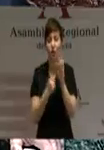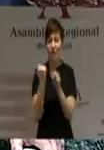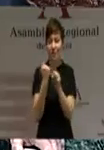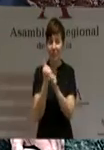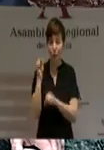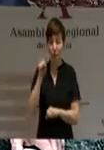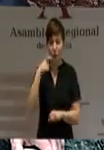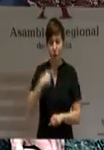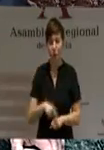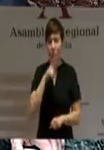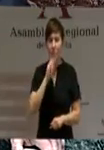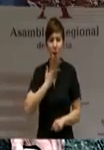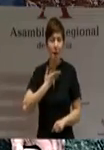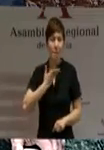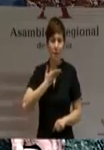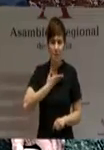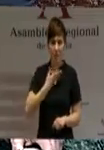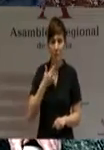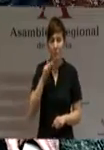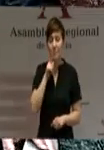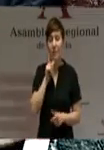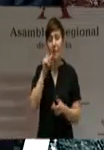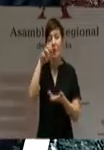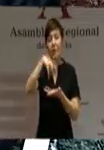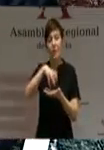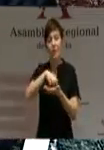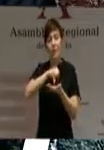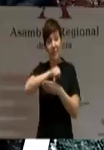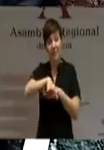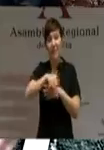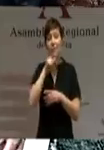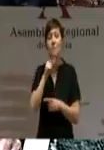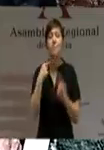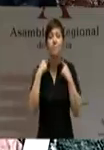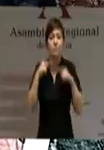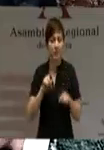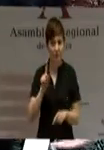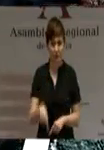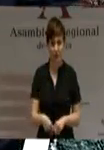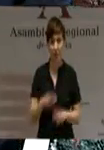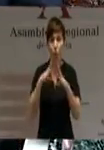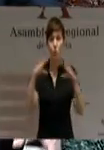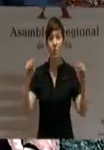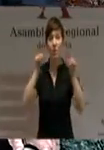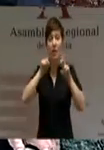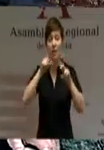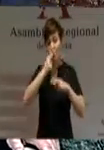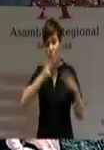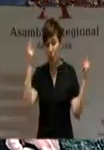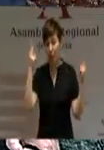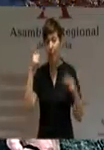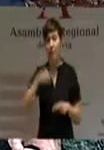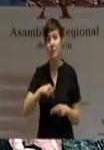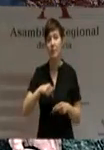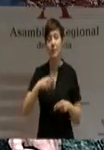profesorado, eliminación de la formación descentralizada del profesorado. Las universidades públicas de nuestra tierra,